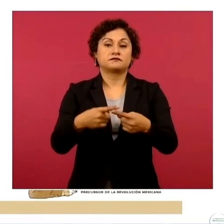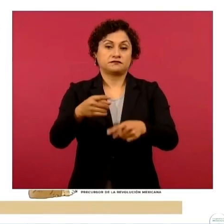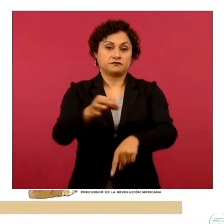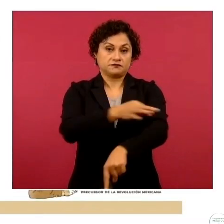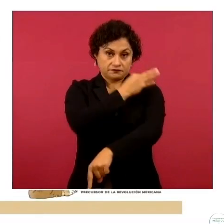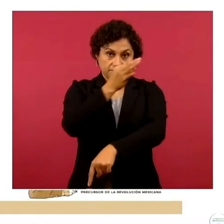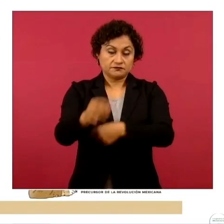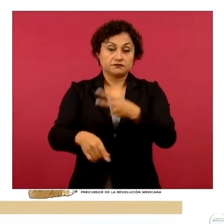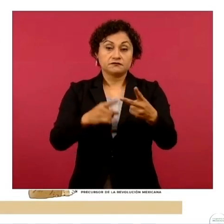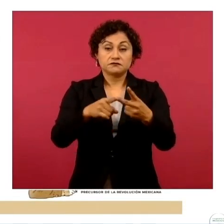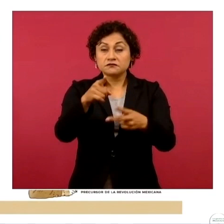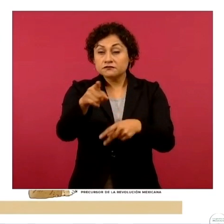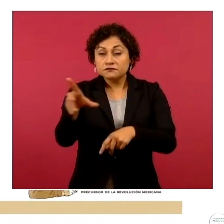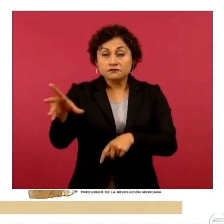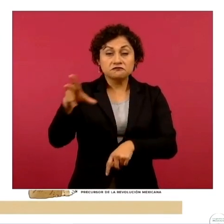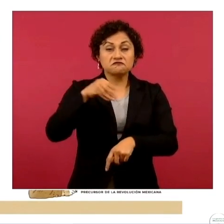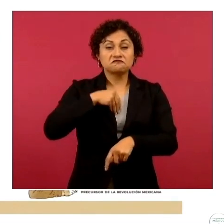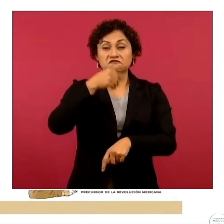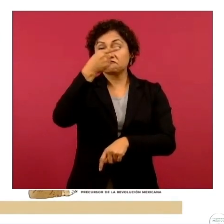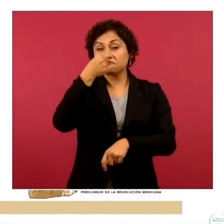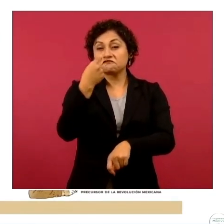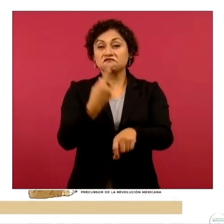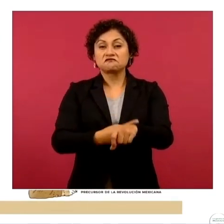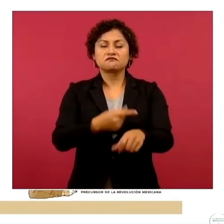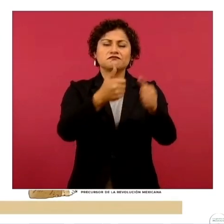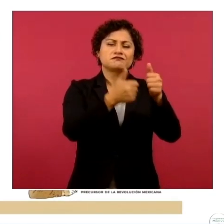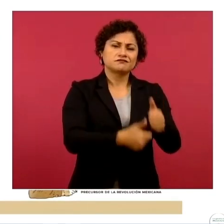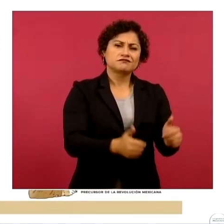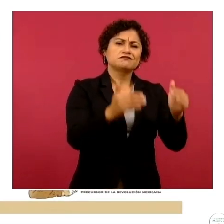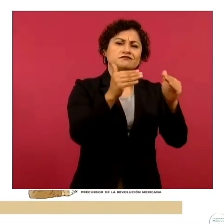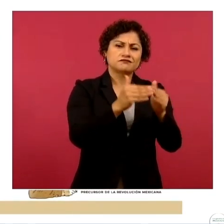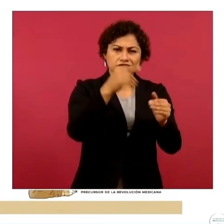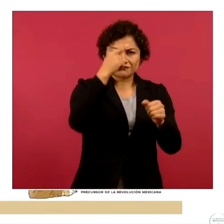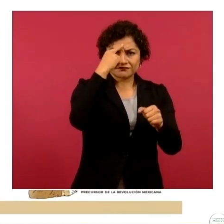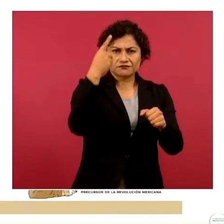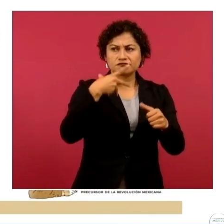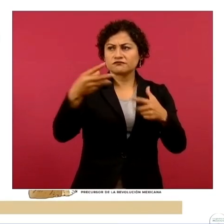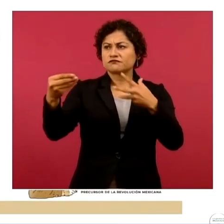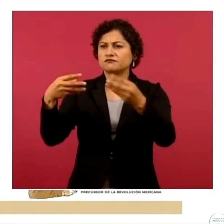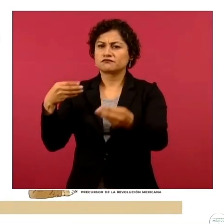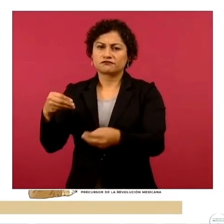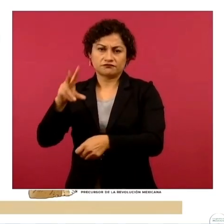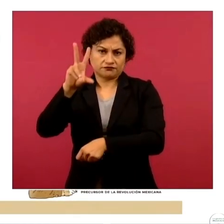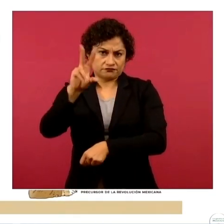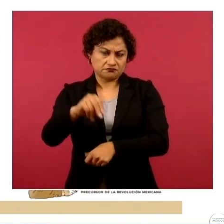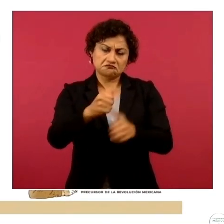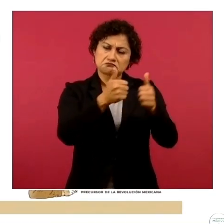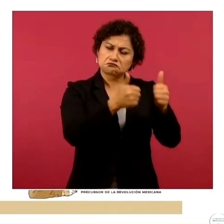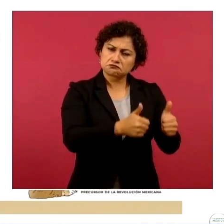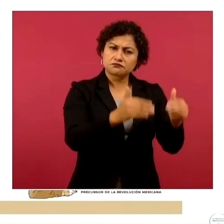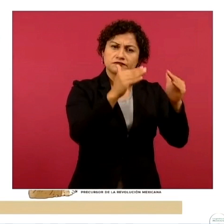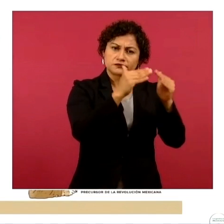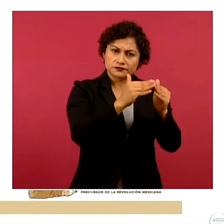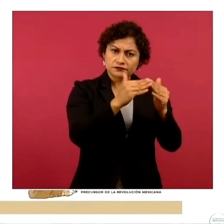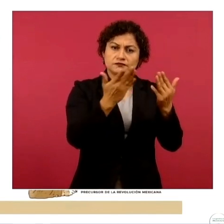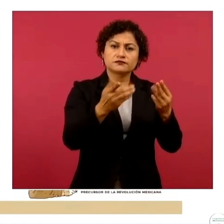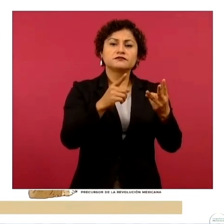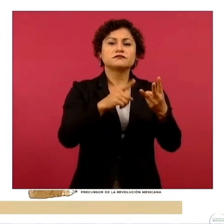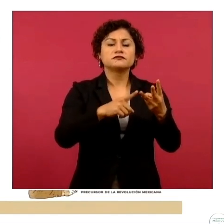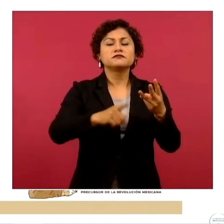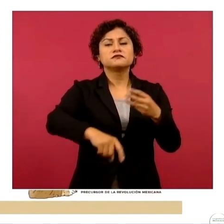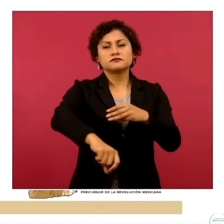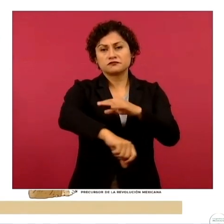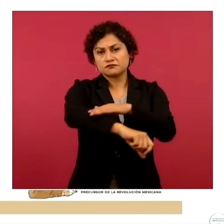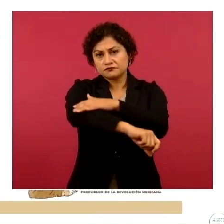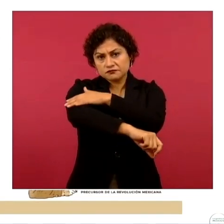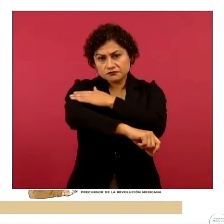para que no contagies a tus compañeras o compañeros de trabajo o de escuela o amistades. Estornudar correctamente,